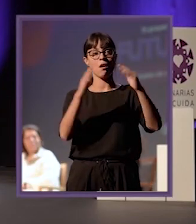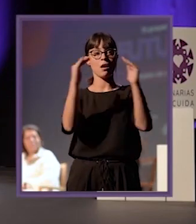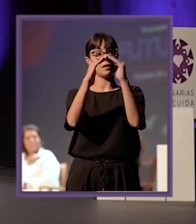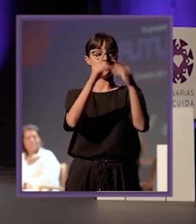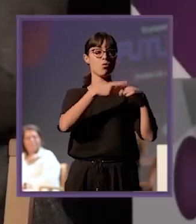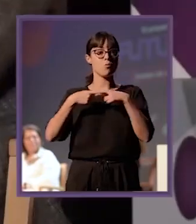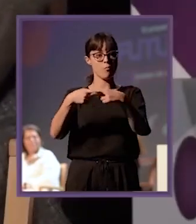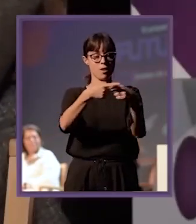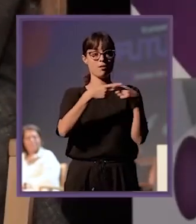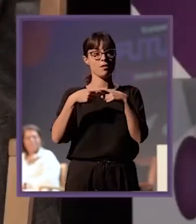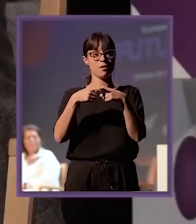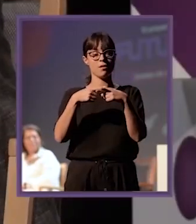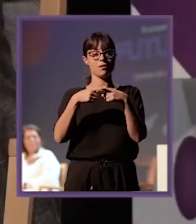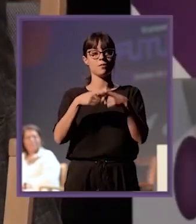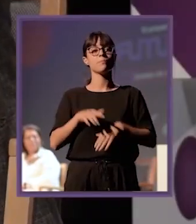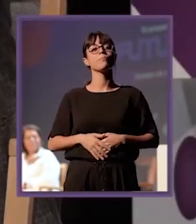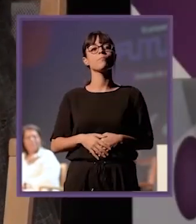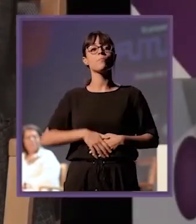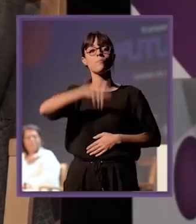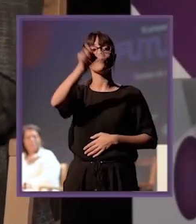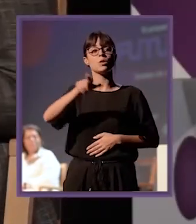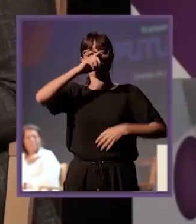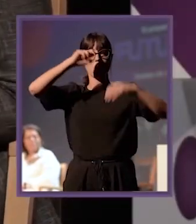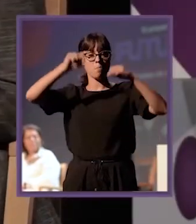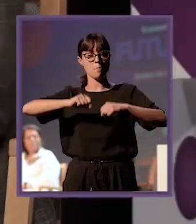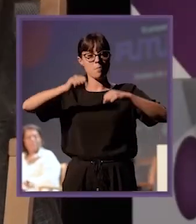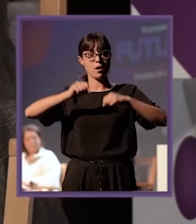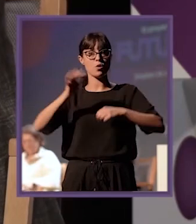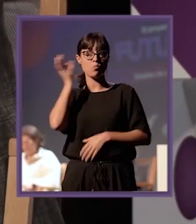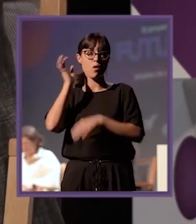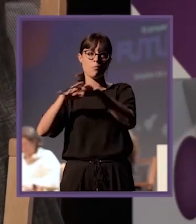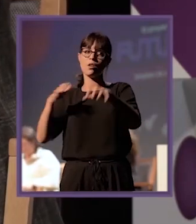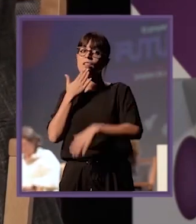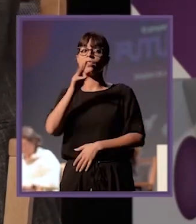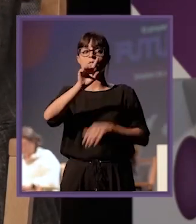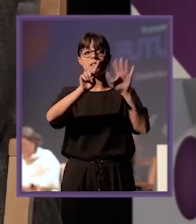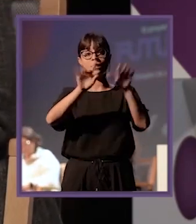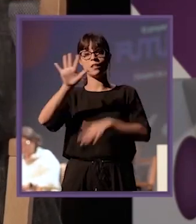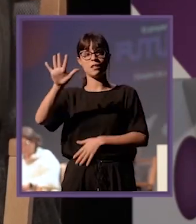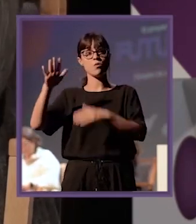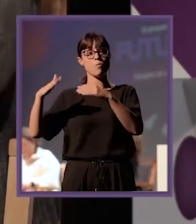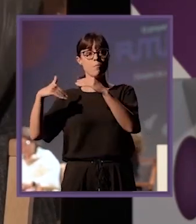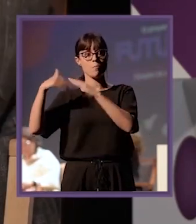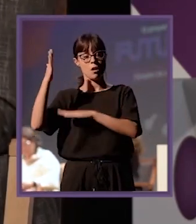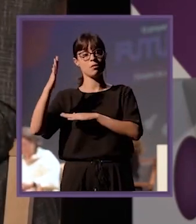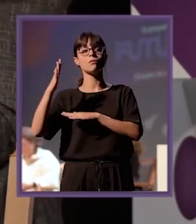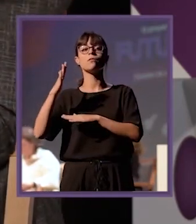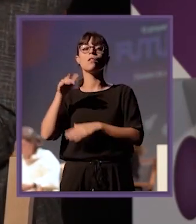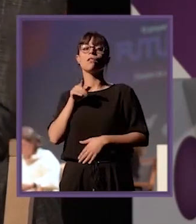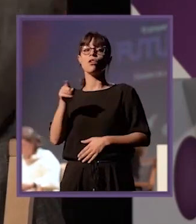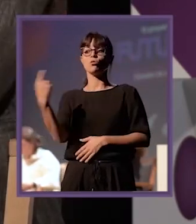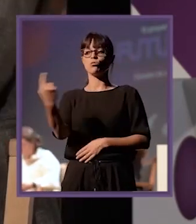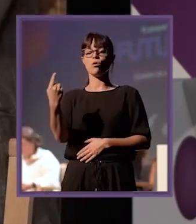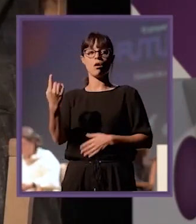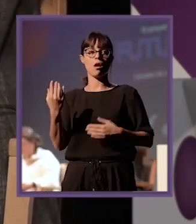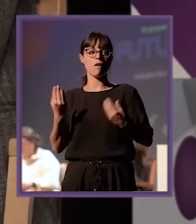Son nuestras personas mayores, muchos de ellos, la mayoría son mujeres a partir de los 65 años, viven en soledad, pero disponen de casas